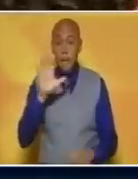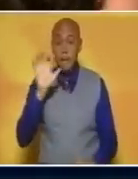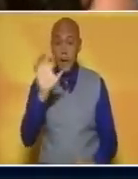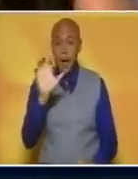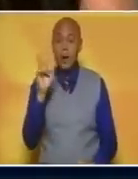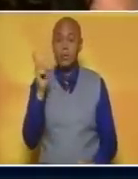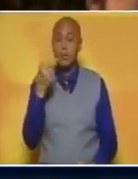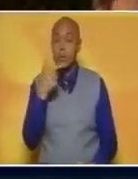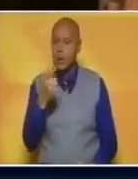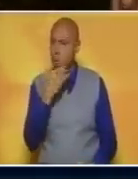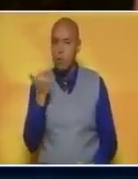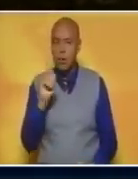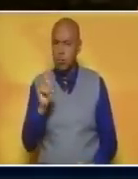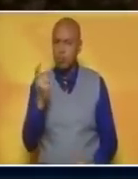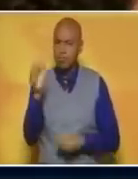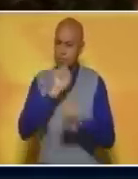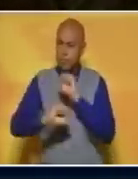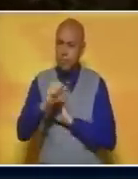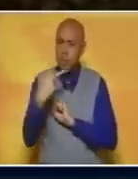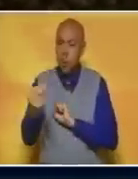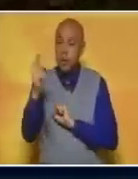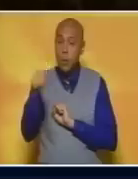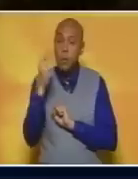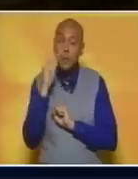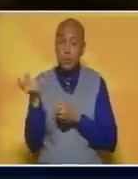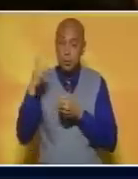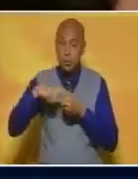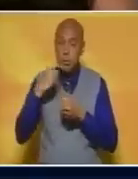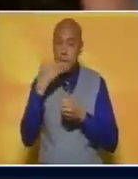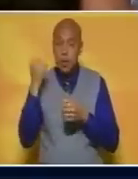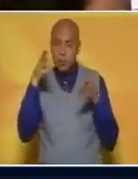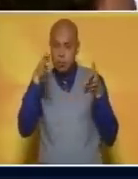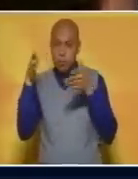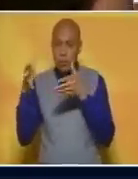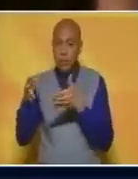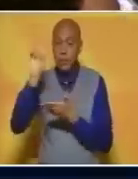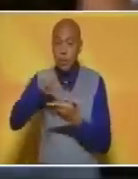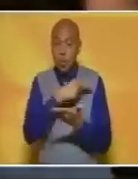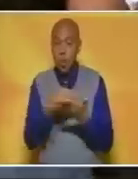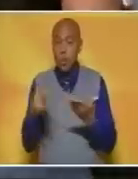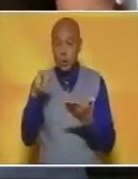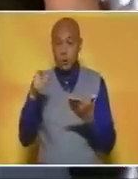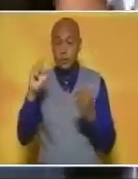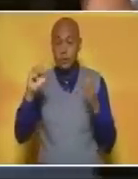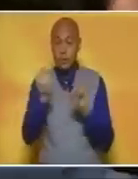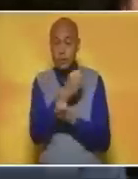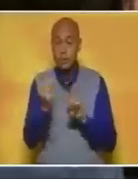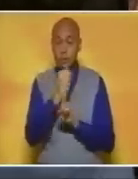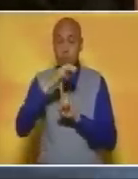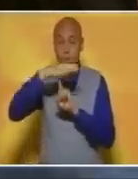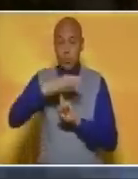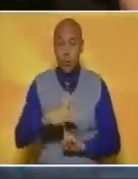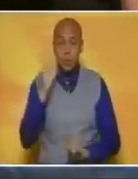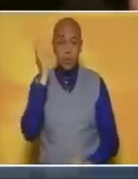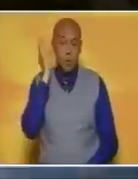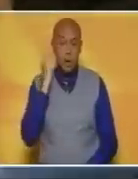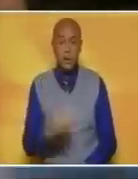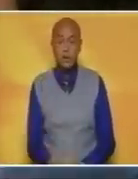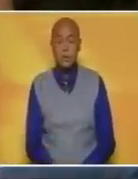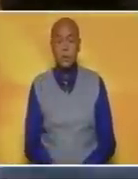de manera coordinada e incluir componentes orientados a eliminar los estereotipos discriminatorios de